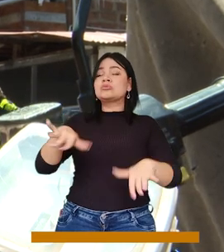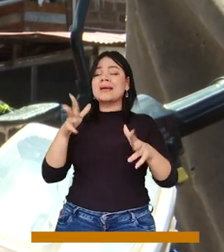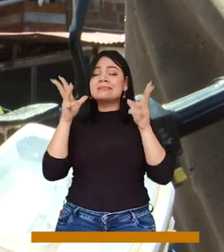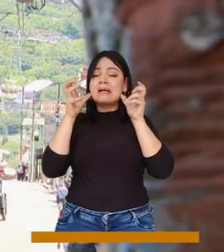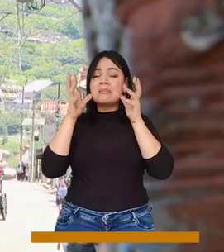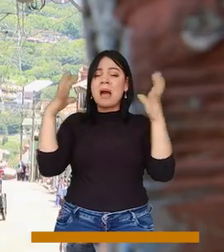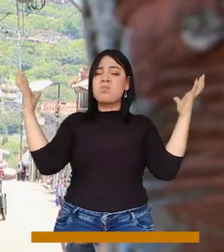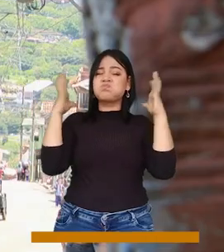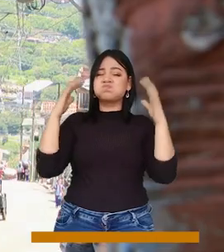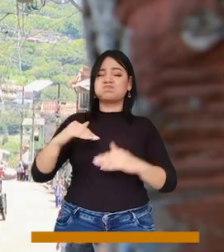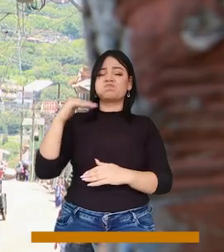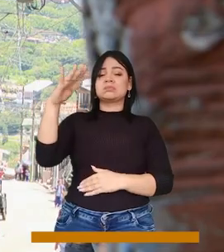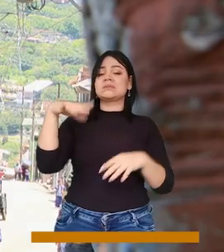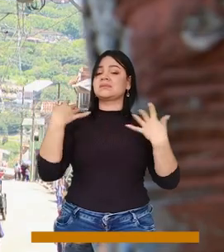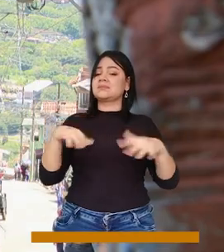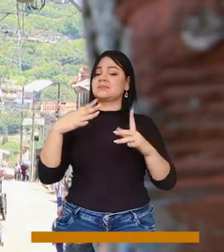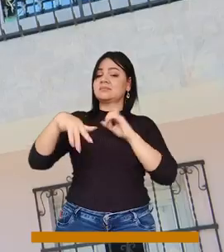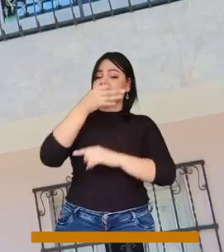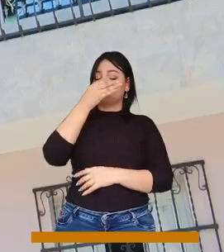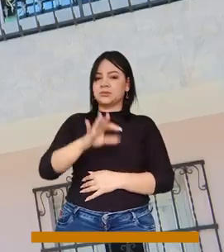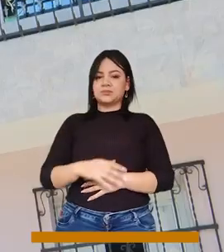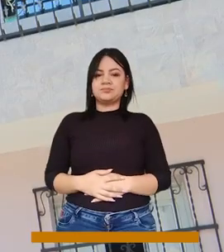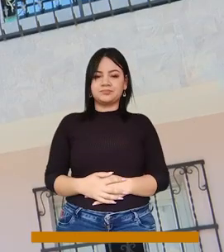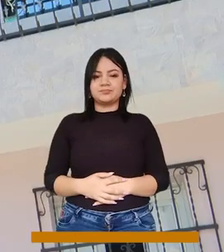la contaminación de estos equipos de sonido.